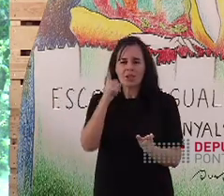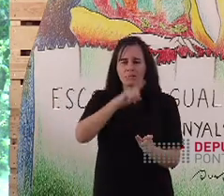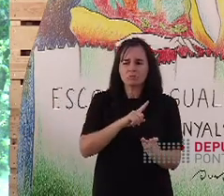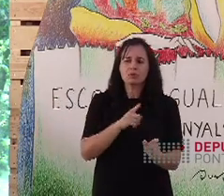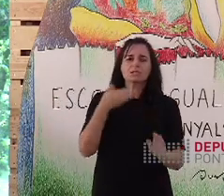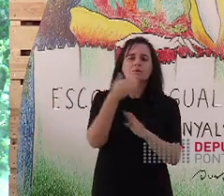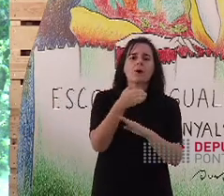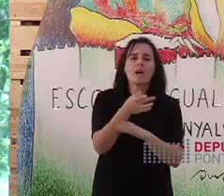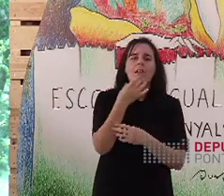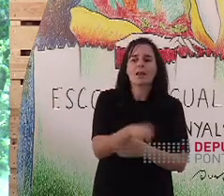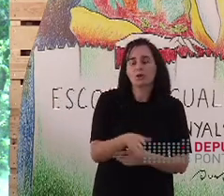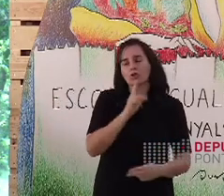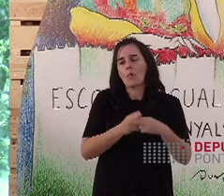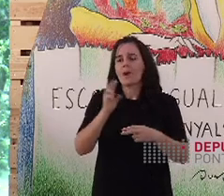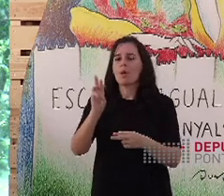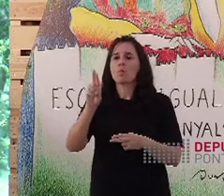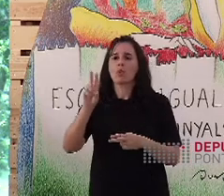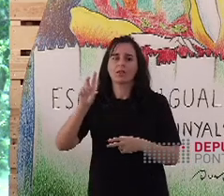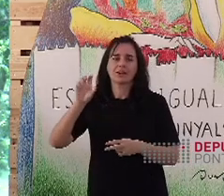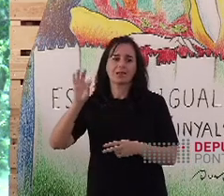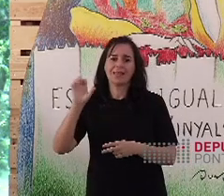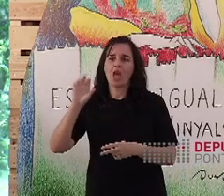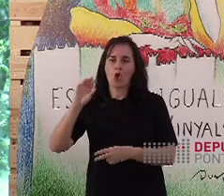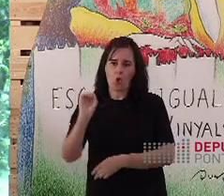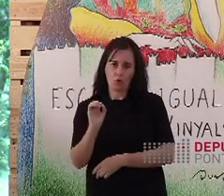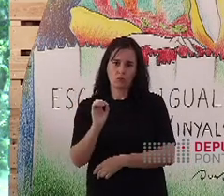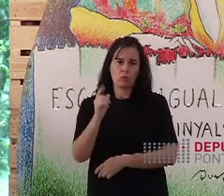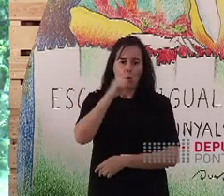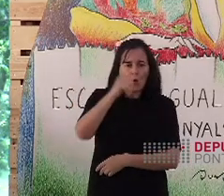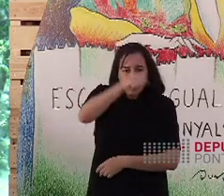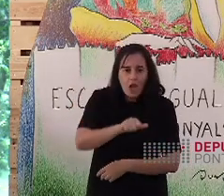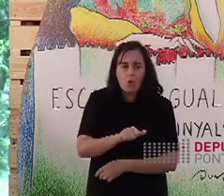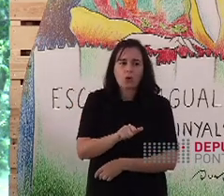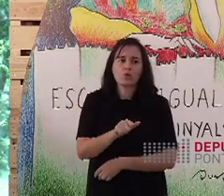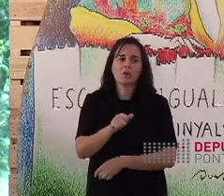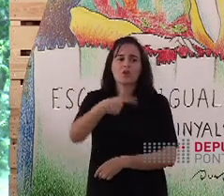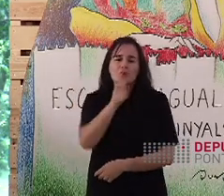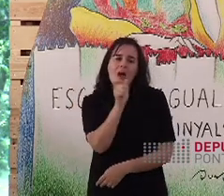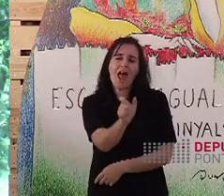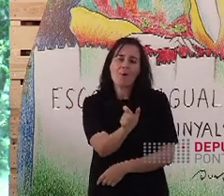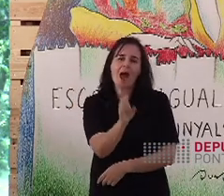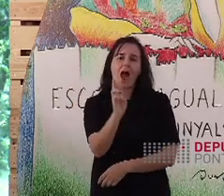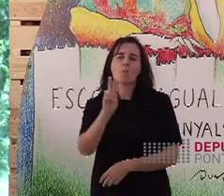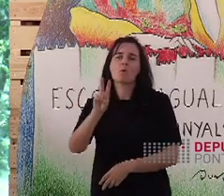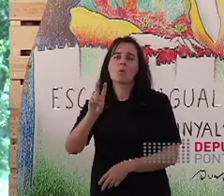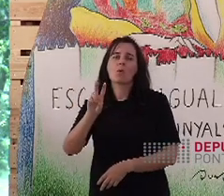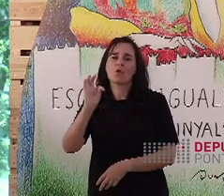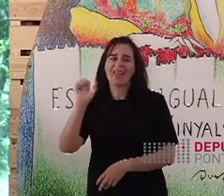tamén chamados puteiros, ainda que eles, na palabra putero, ten unha certa, é dicir, entre eles, incluso